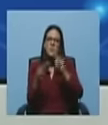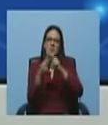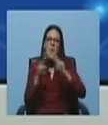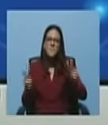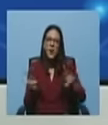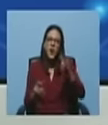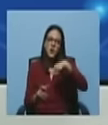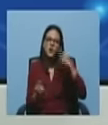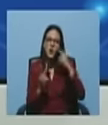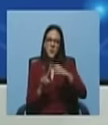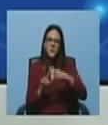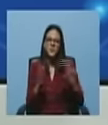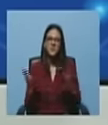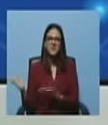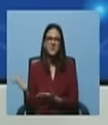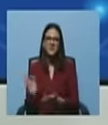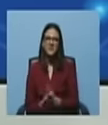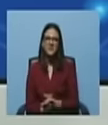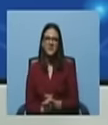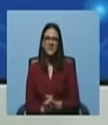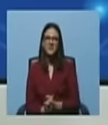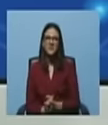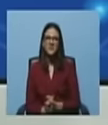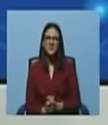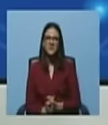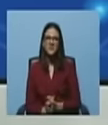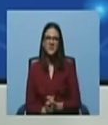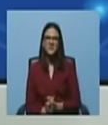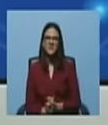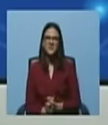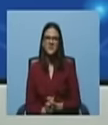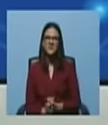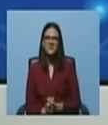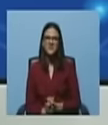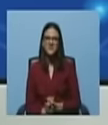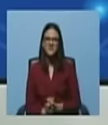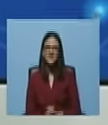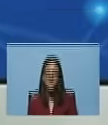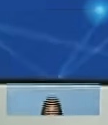vamos a retornar el contacto a los estudios de Venezolana de Televisión. Adelante.